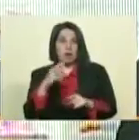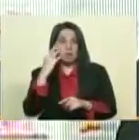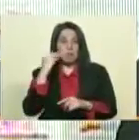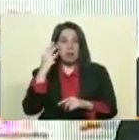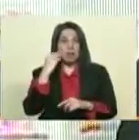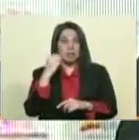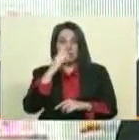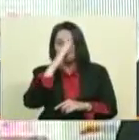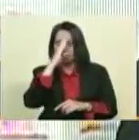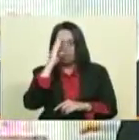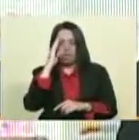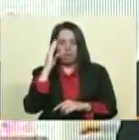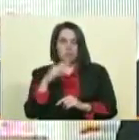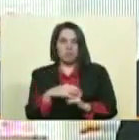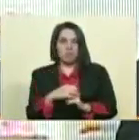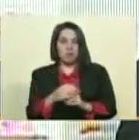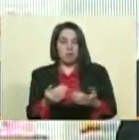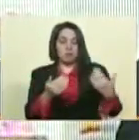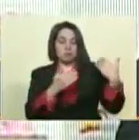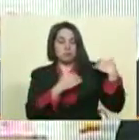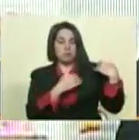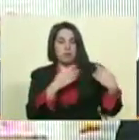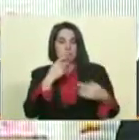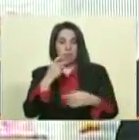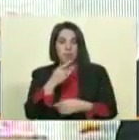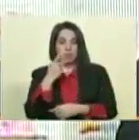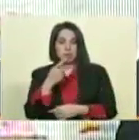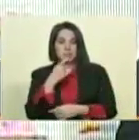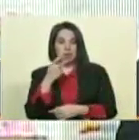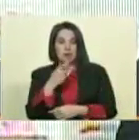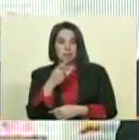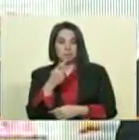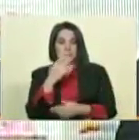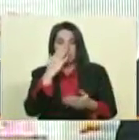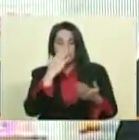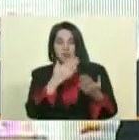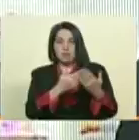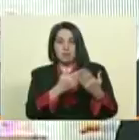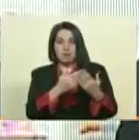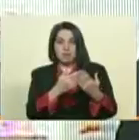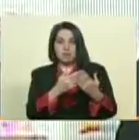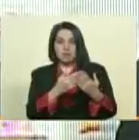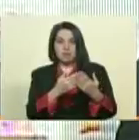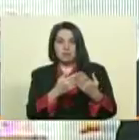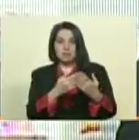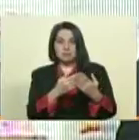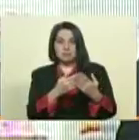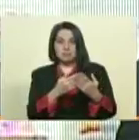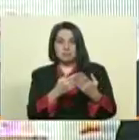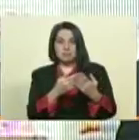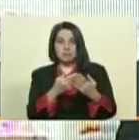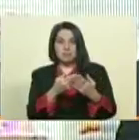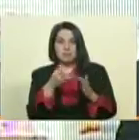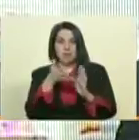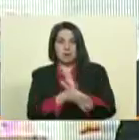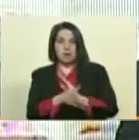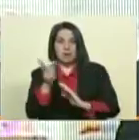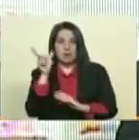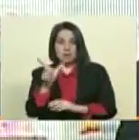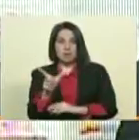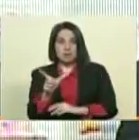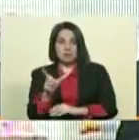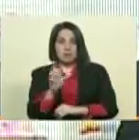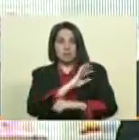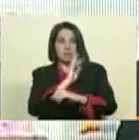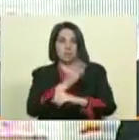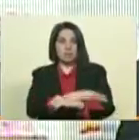tiene, bueno, con las responsabilidades políticas que tiene al frente del Partido Socialista Unido de Venezuela, el más grande y